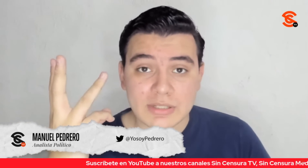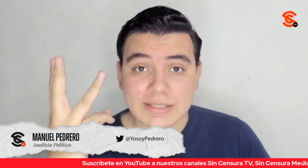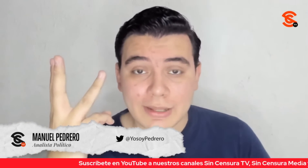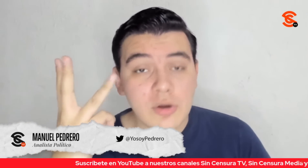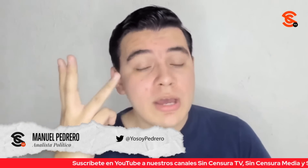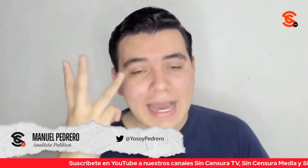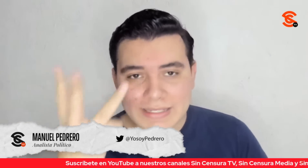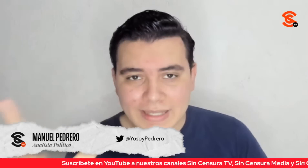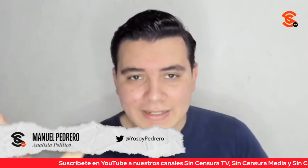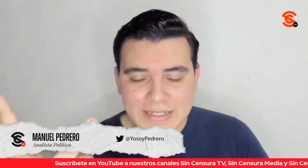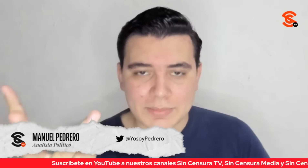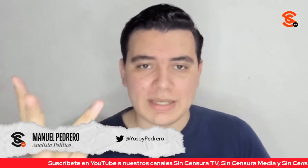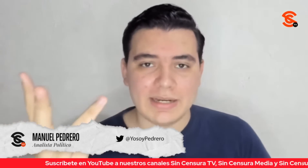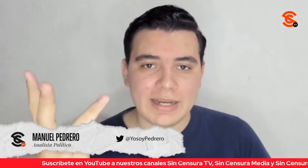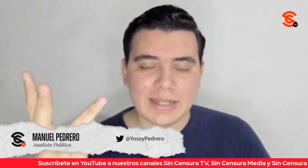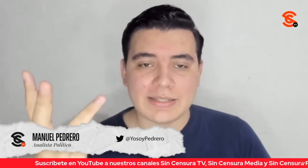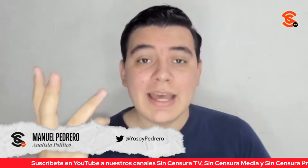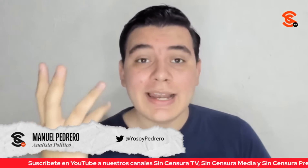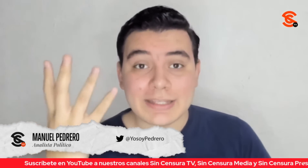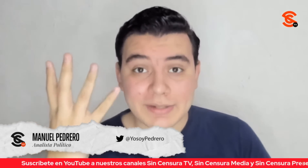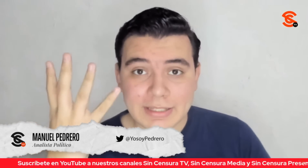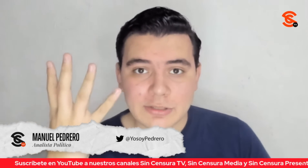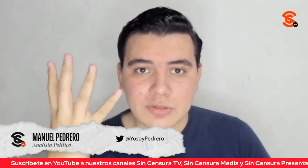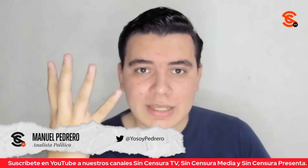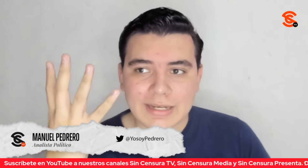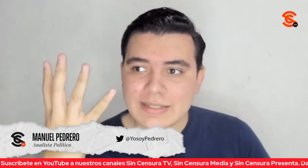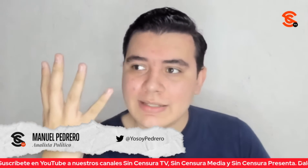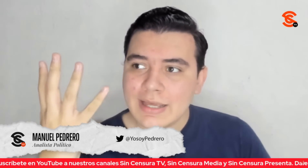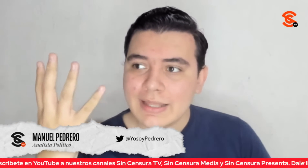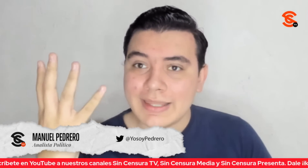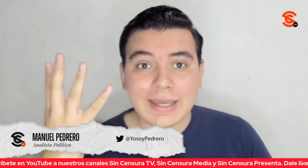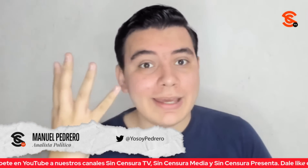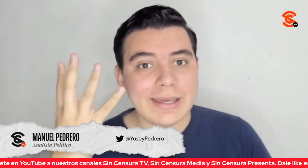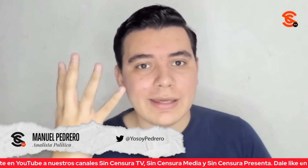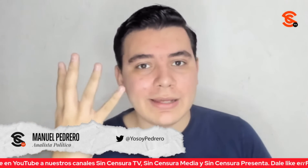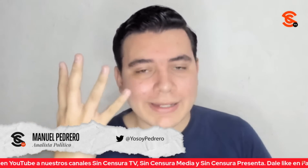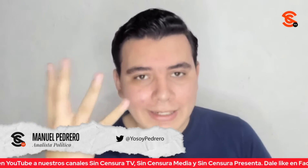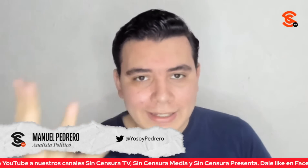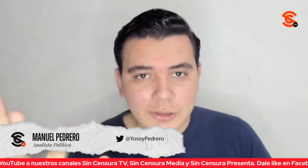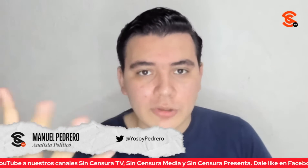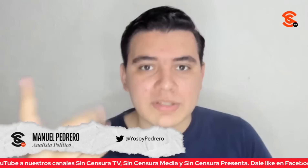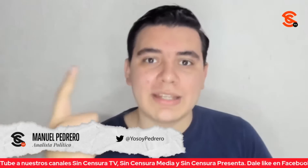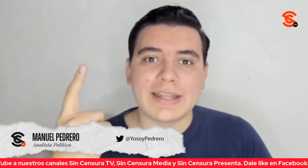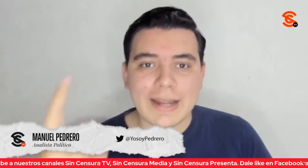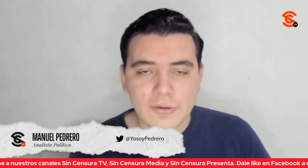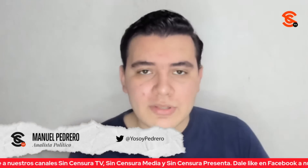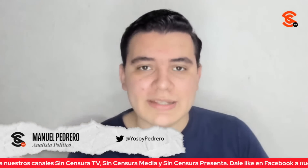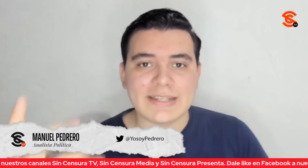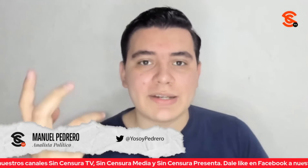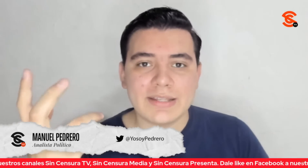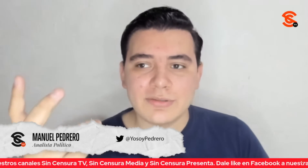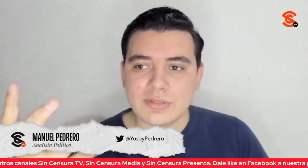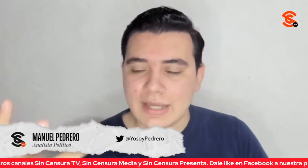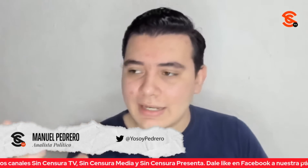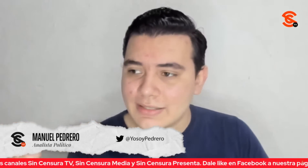secretario de Estado a estar en las mañaneras, las redes sociales de Canal 14, de Canal 11, las redes sociales y